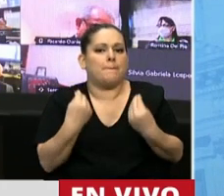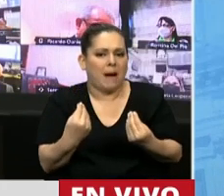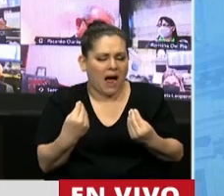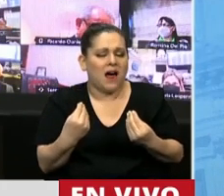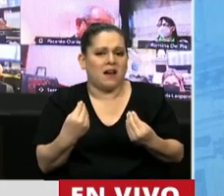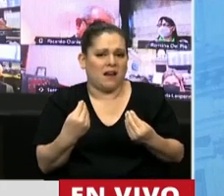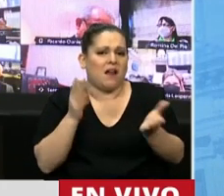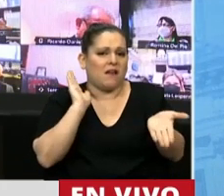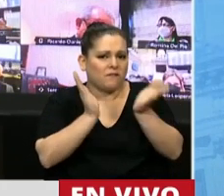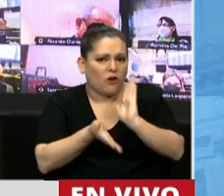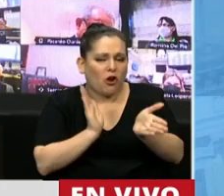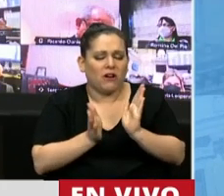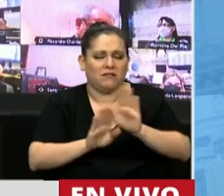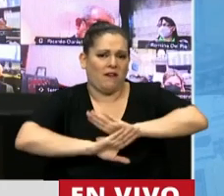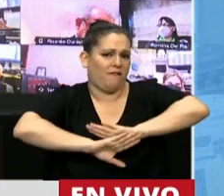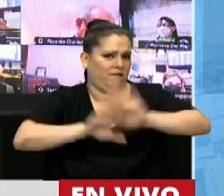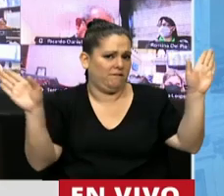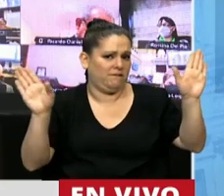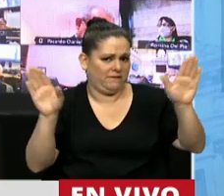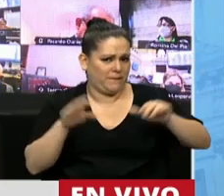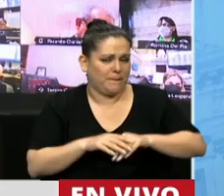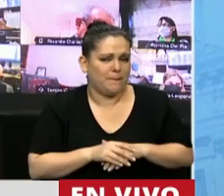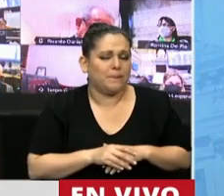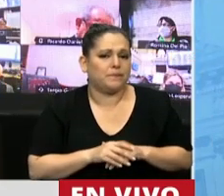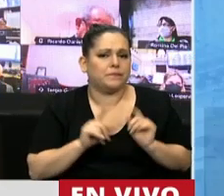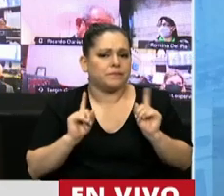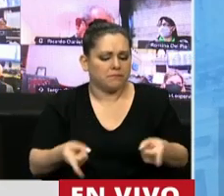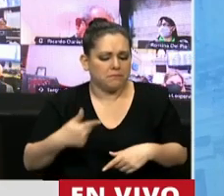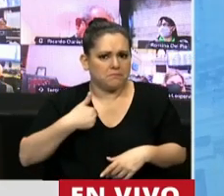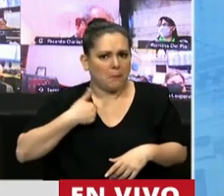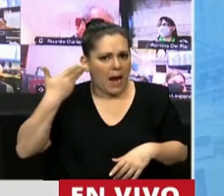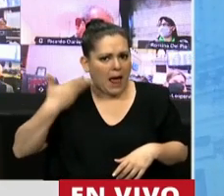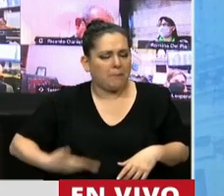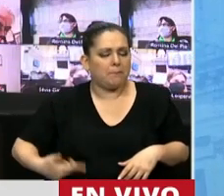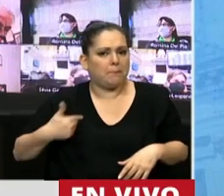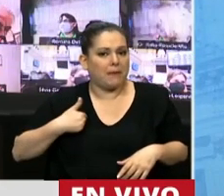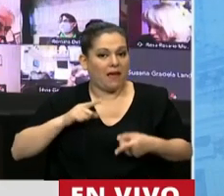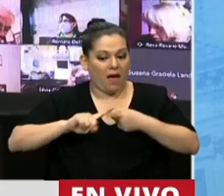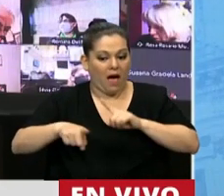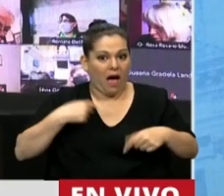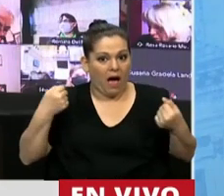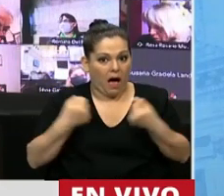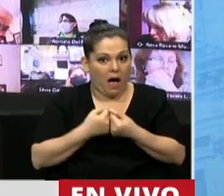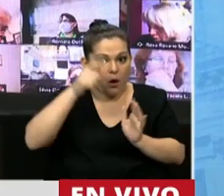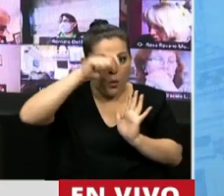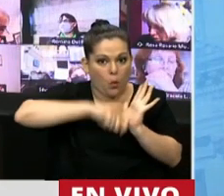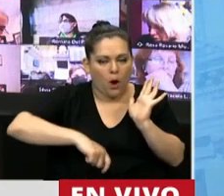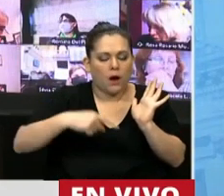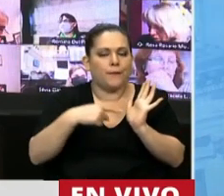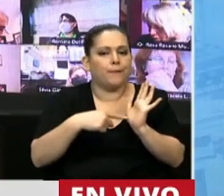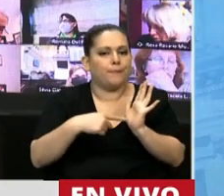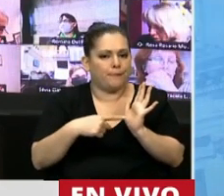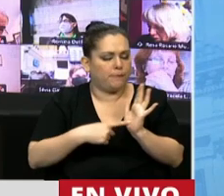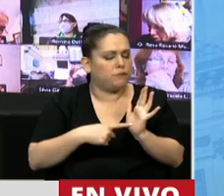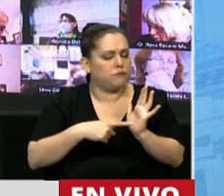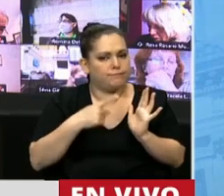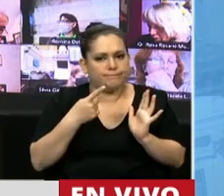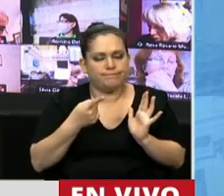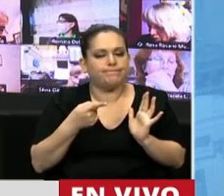la violencia pero también porque para mí este convenio demuestra lo indispensable de la